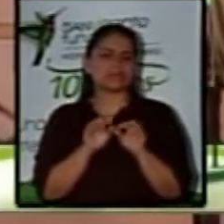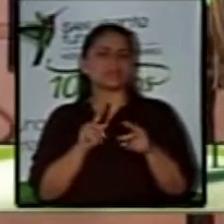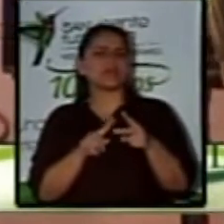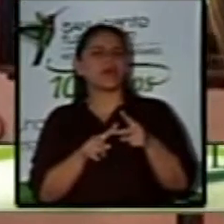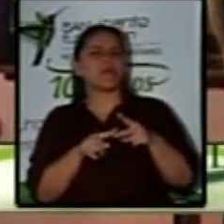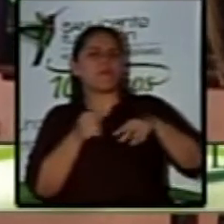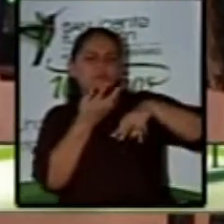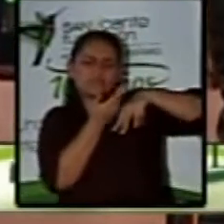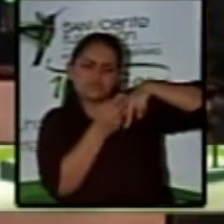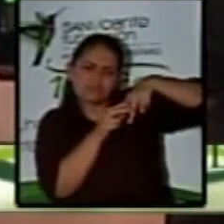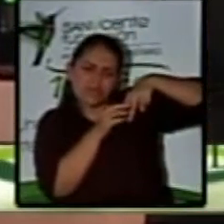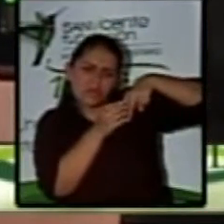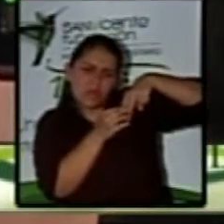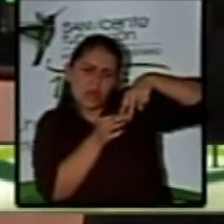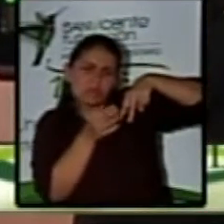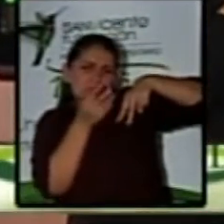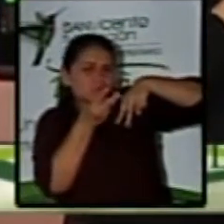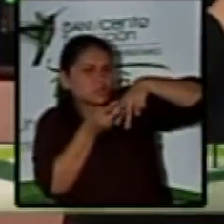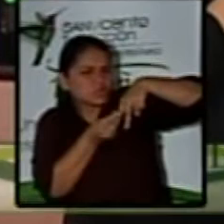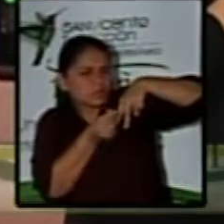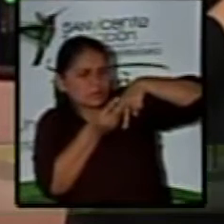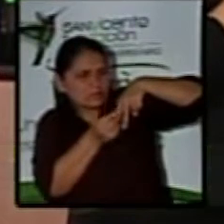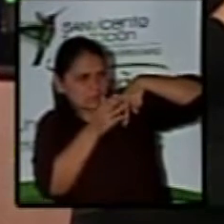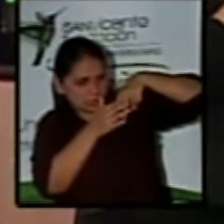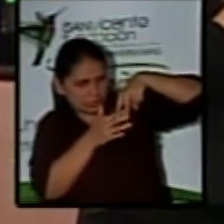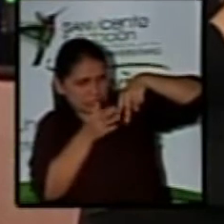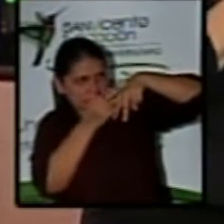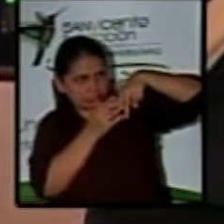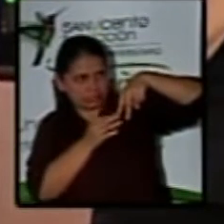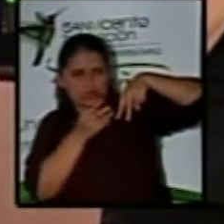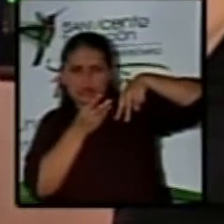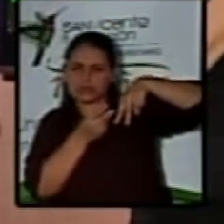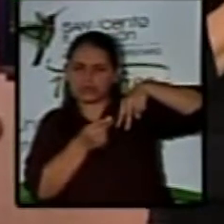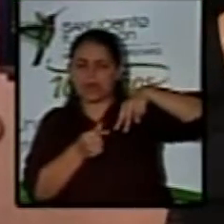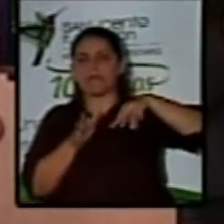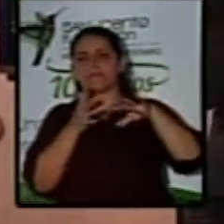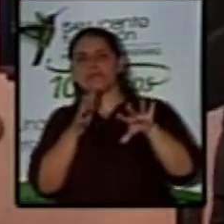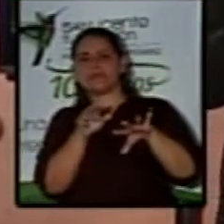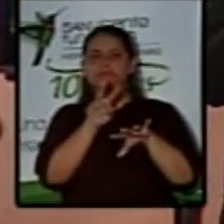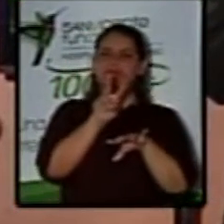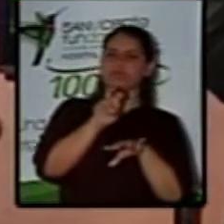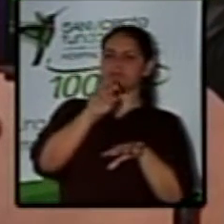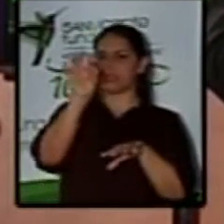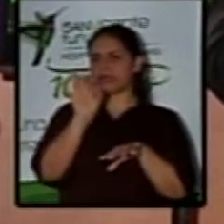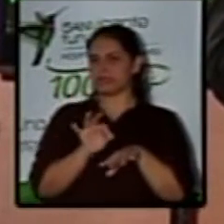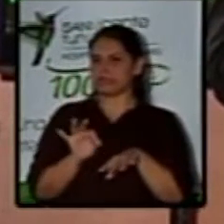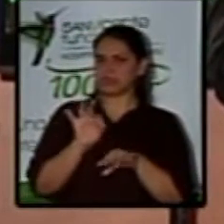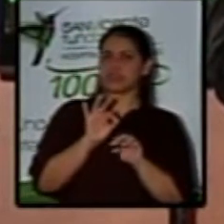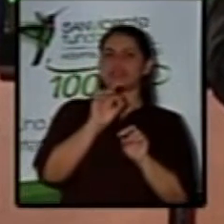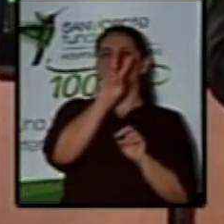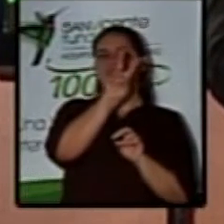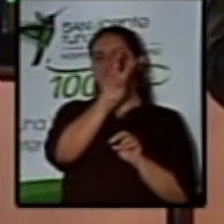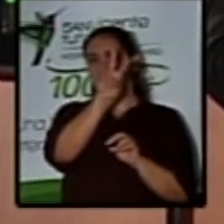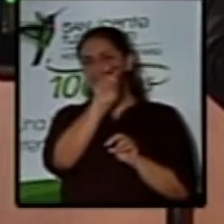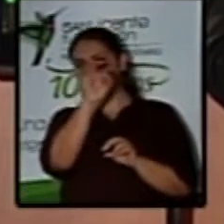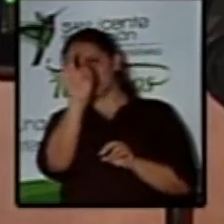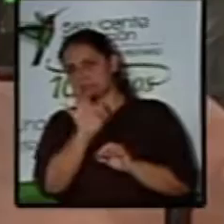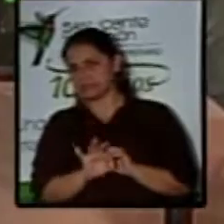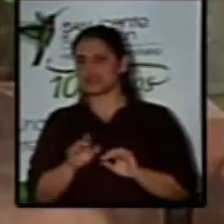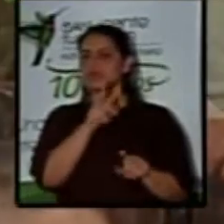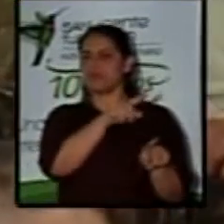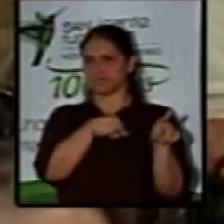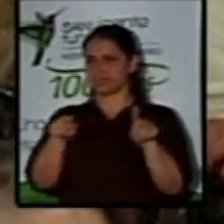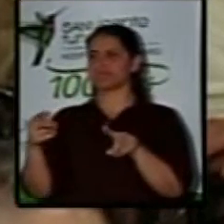son las telangiectasias, arañitas, que todos conocemos, que las podemos tener el 70-80% de la población según los estudios